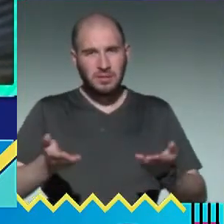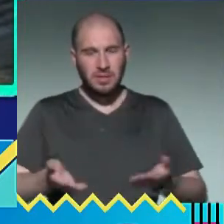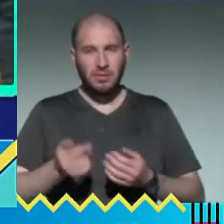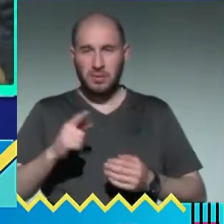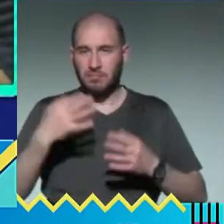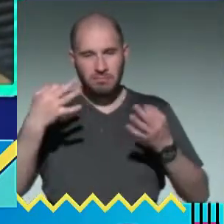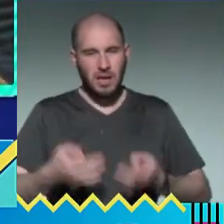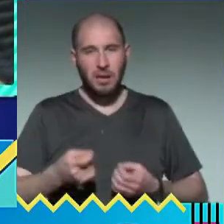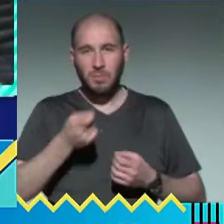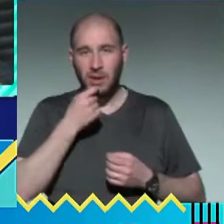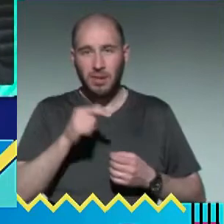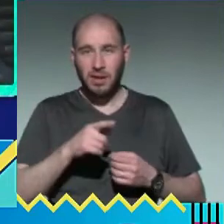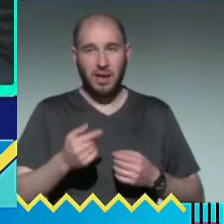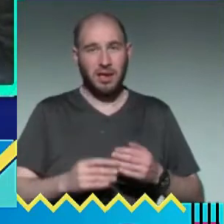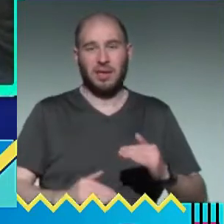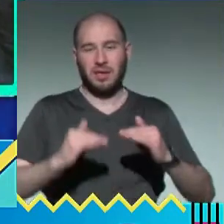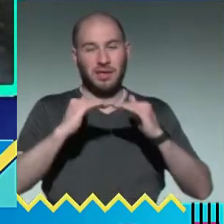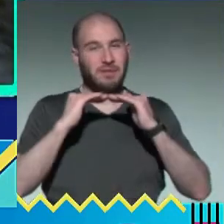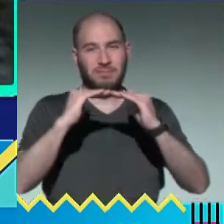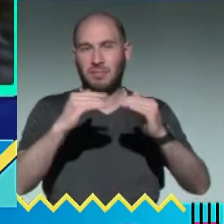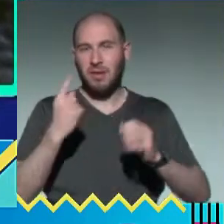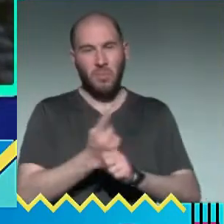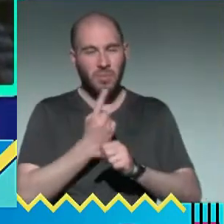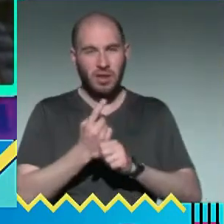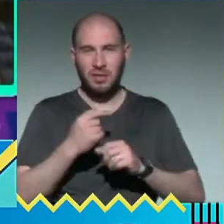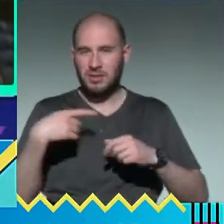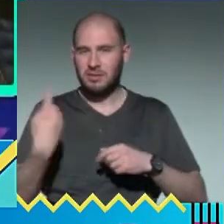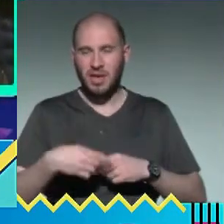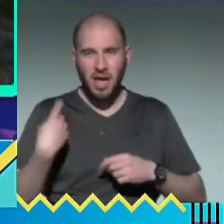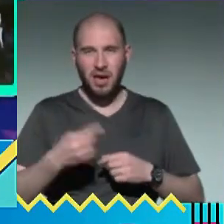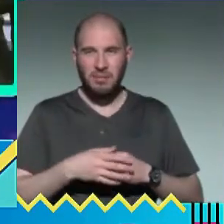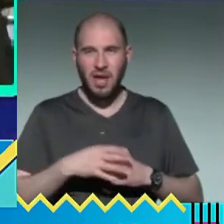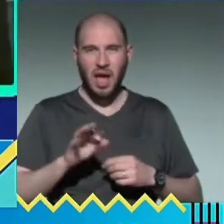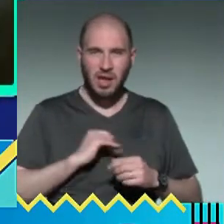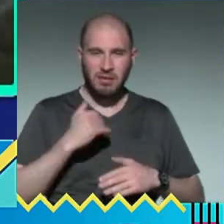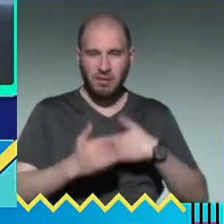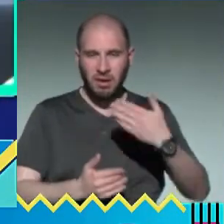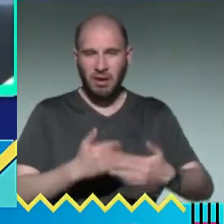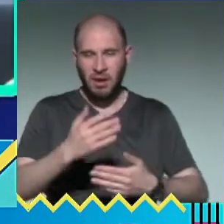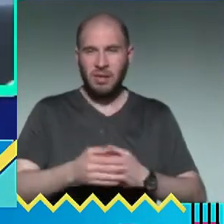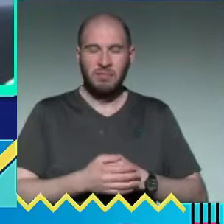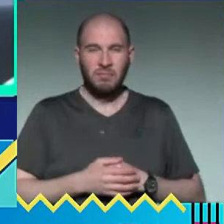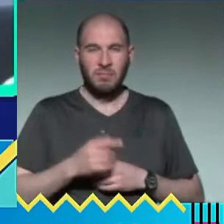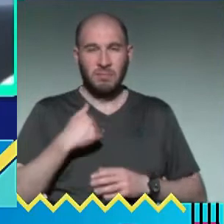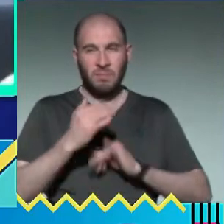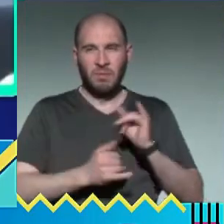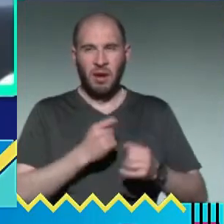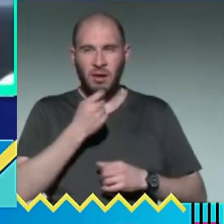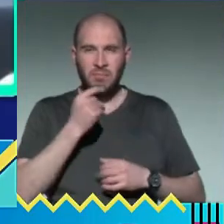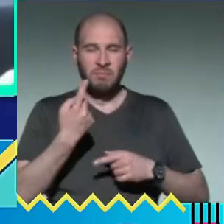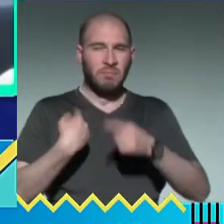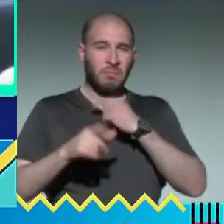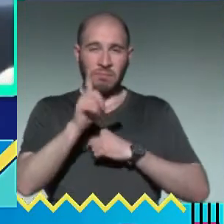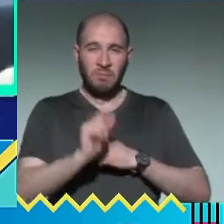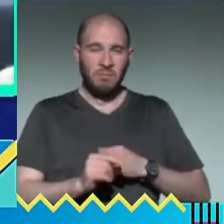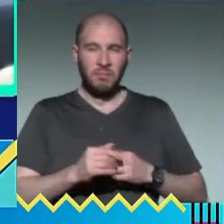ser correctos, porque si no, no llegamos a equilibrios estables, digamos. Si no, sistemáticamente cada X años, digamos, por eso digo, cuando vos ves la historia del